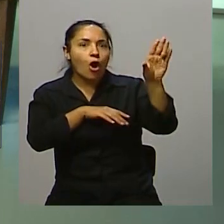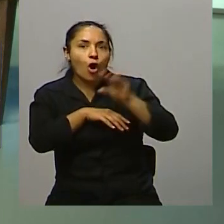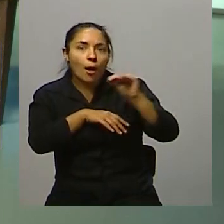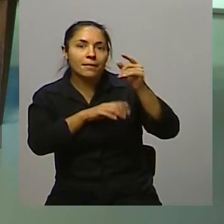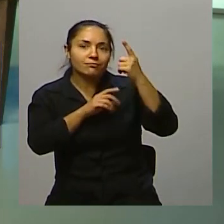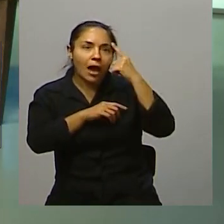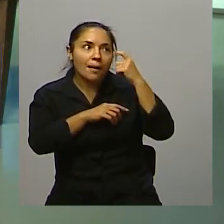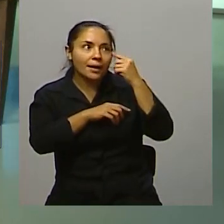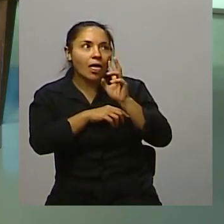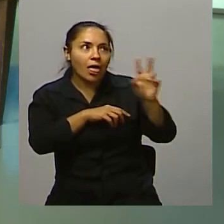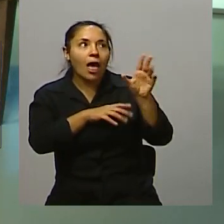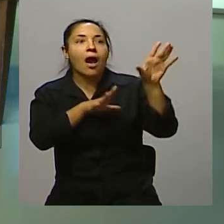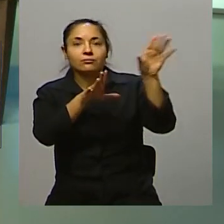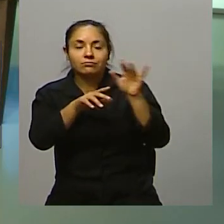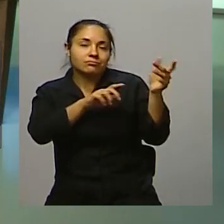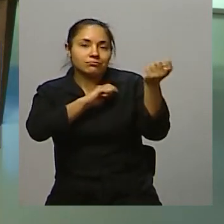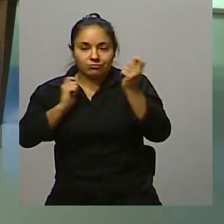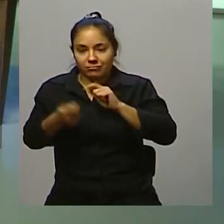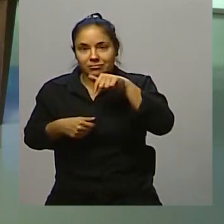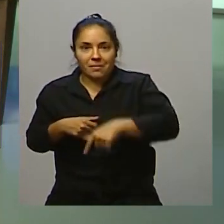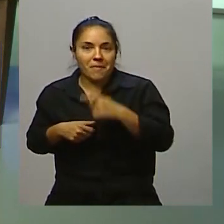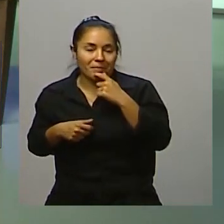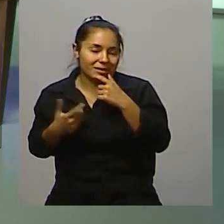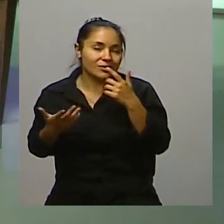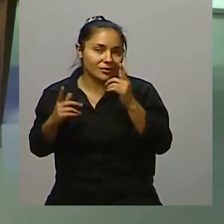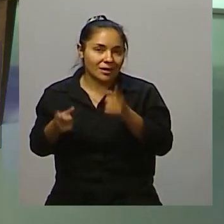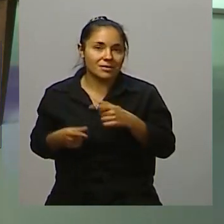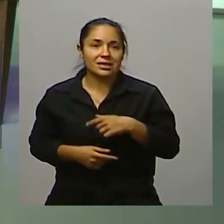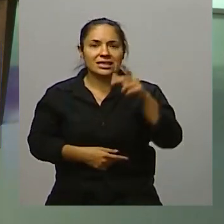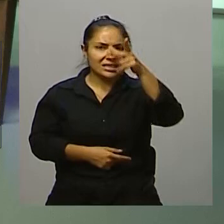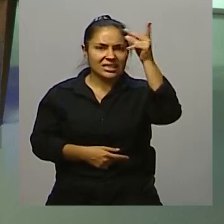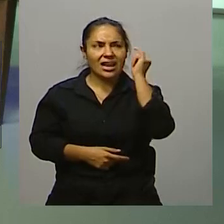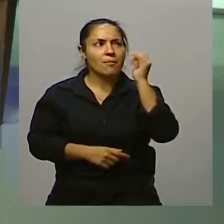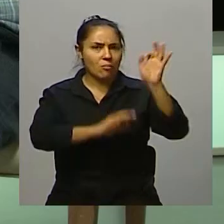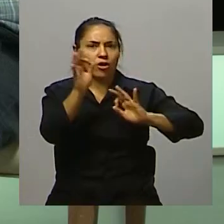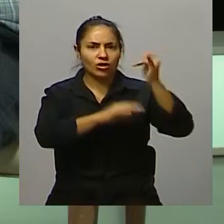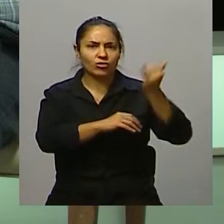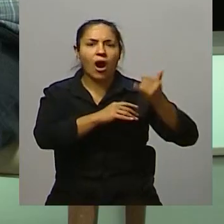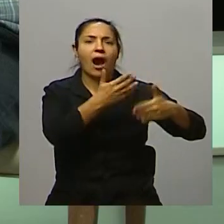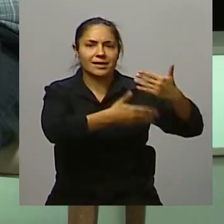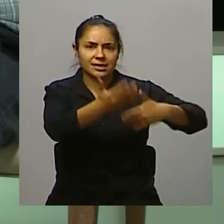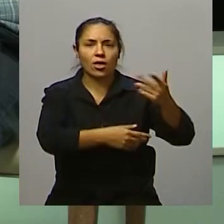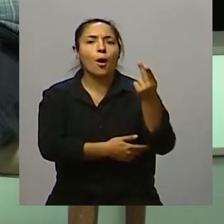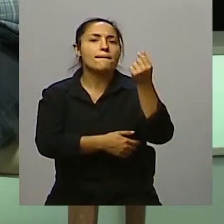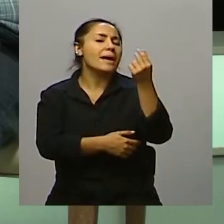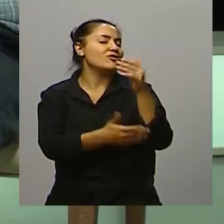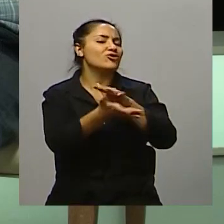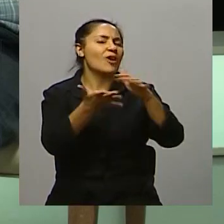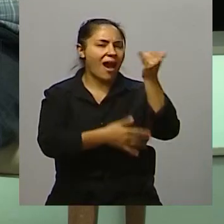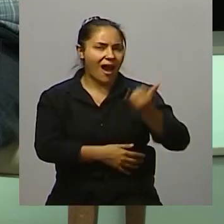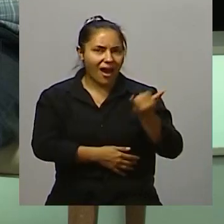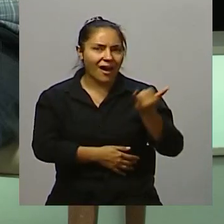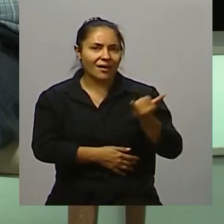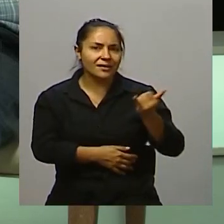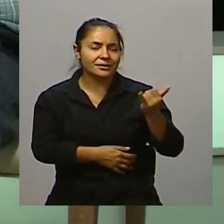justamente Chile ya tiene un banco de proyectos súper avanzado, cuenta con precios sociales, quizá en algún momento